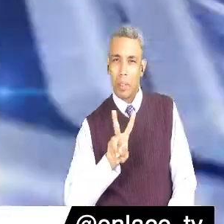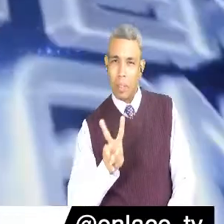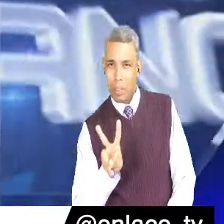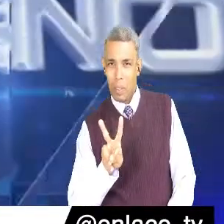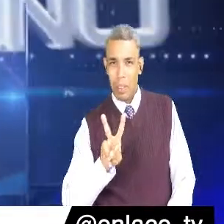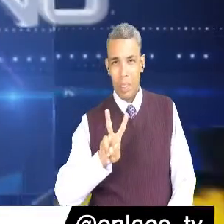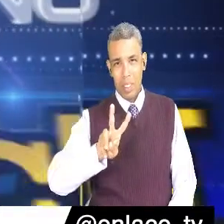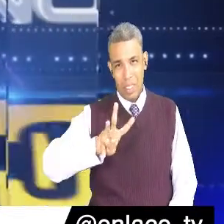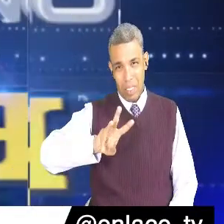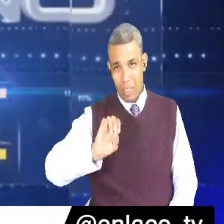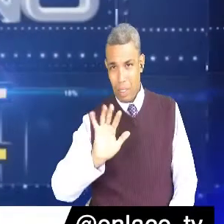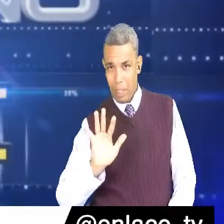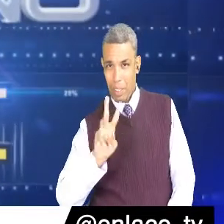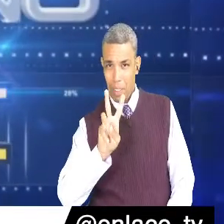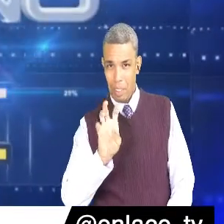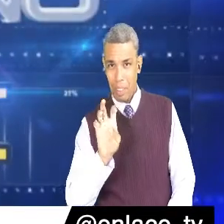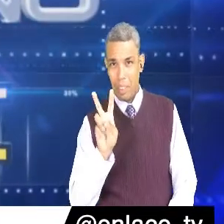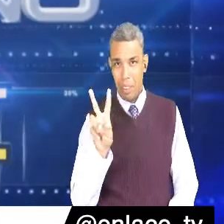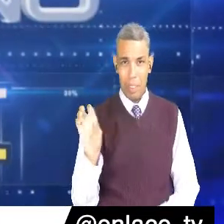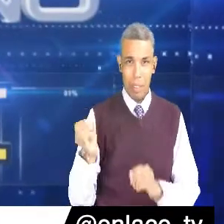322-305-2920.